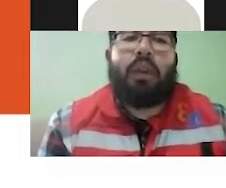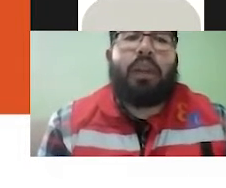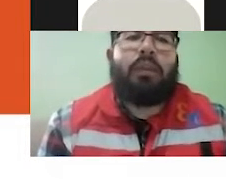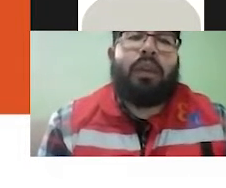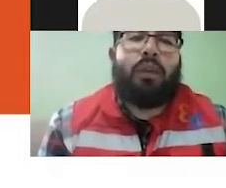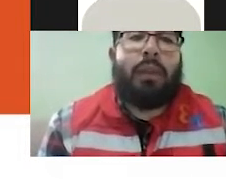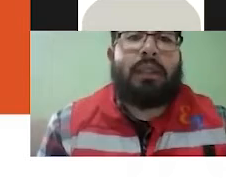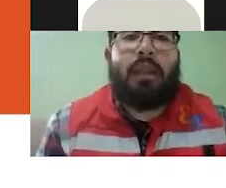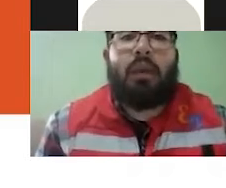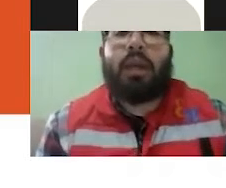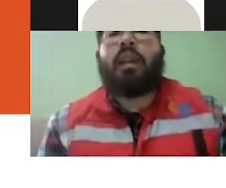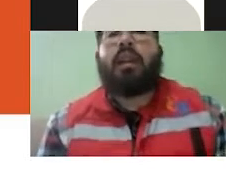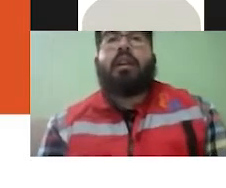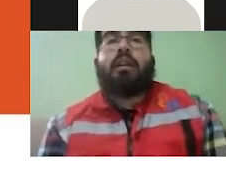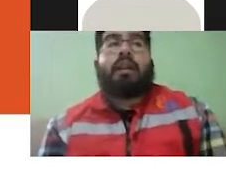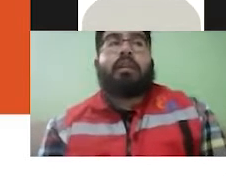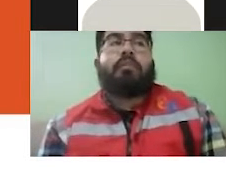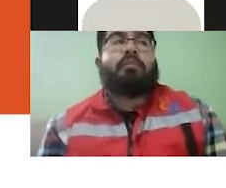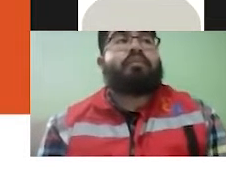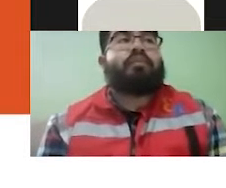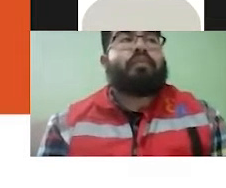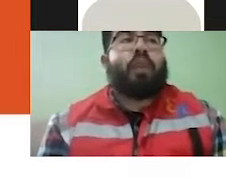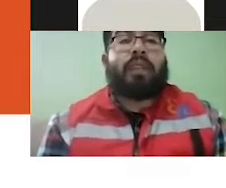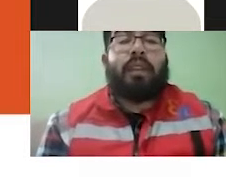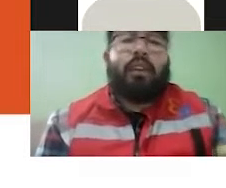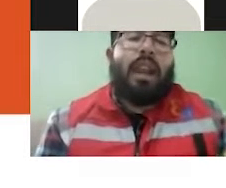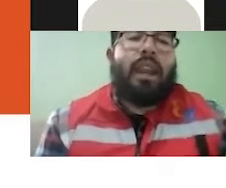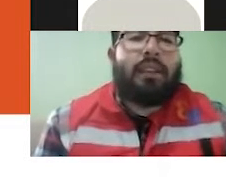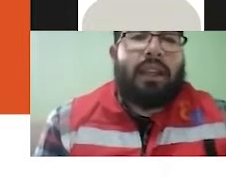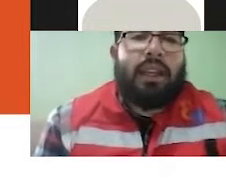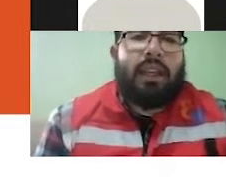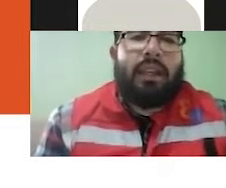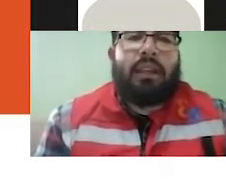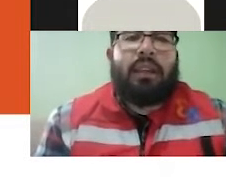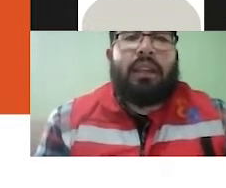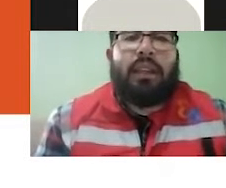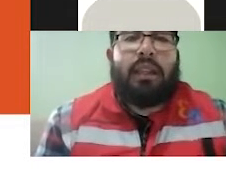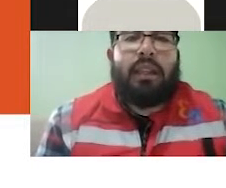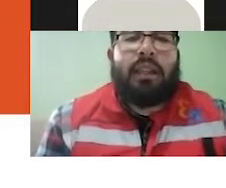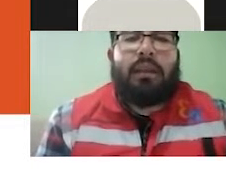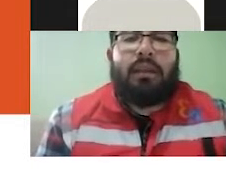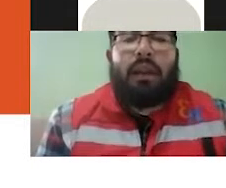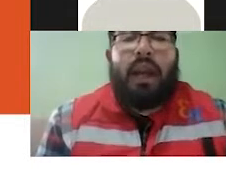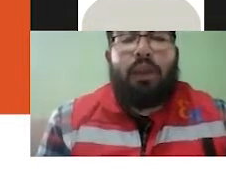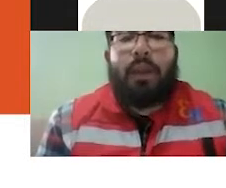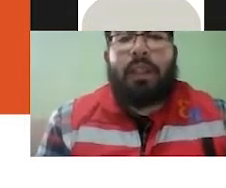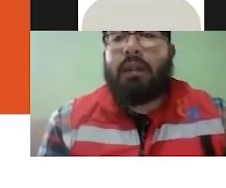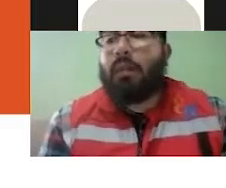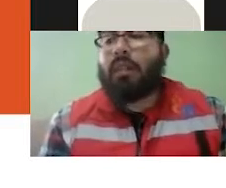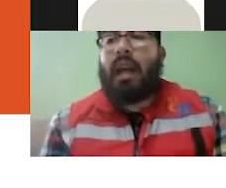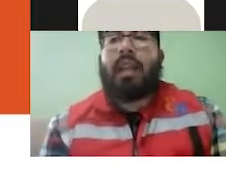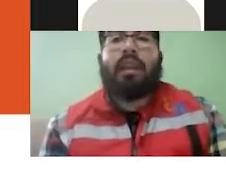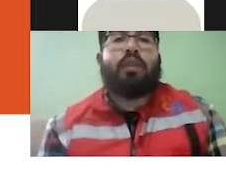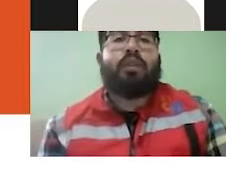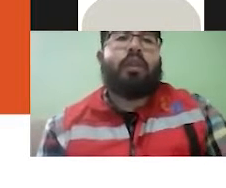por ejemplo, en una amenaza de bomba, porque se dio la alerta de que hay una amenaza de